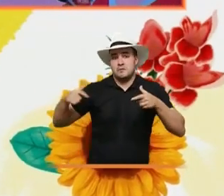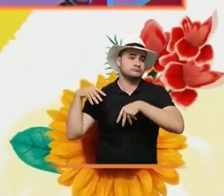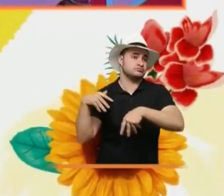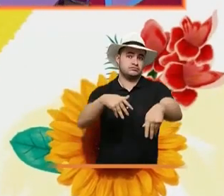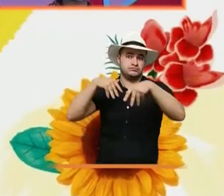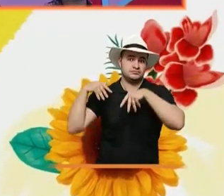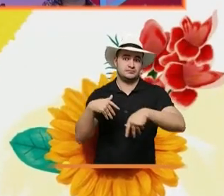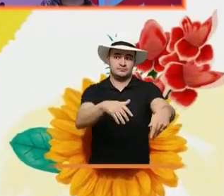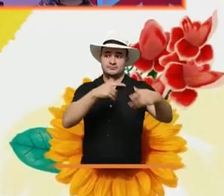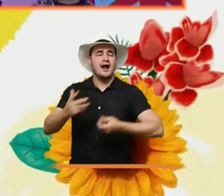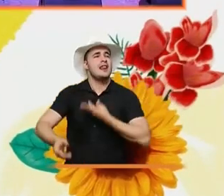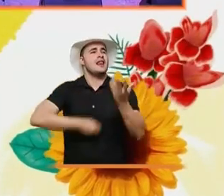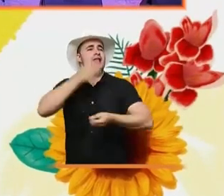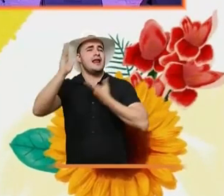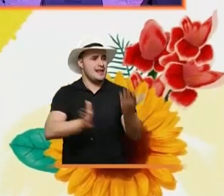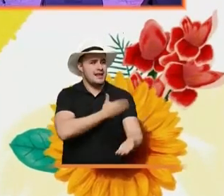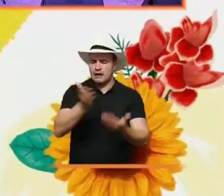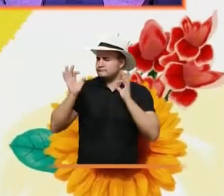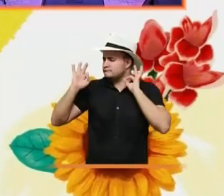que están es cantando